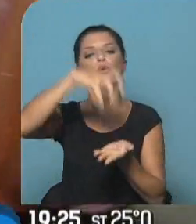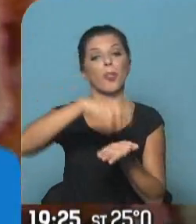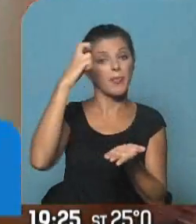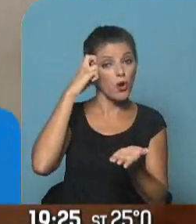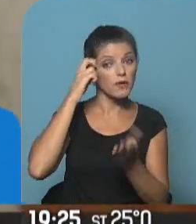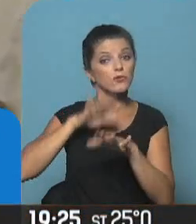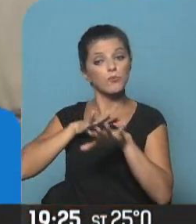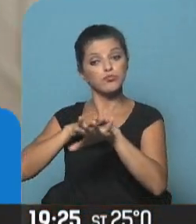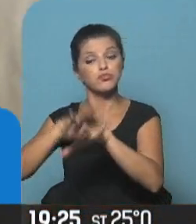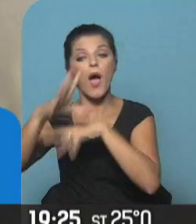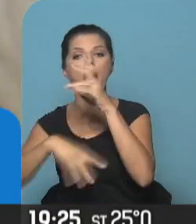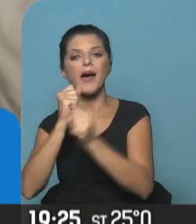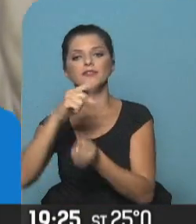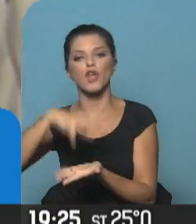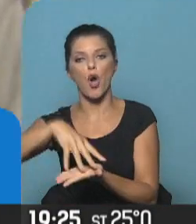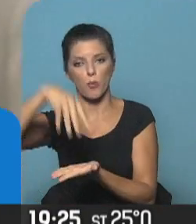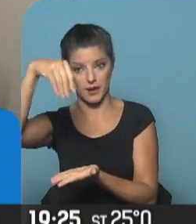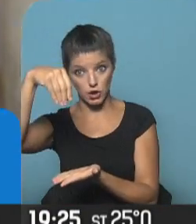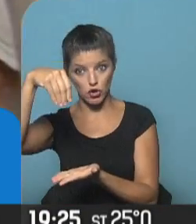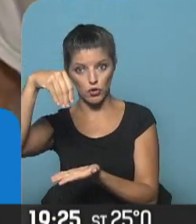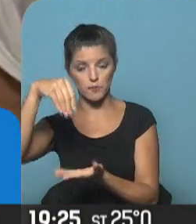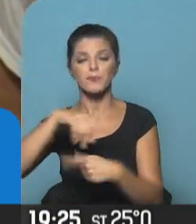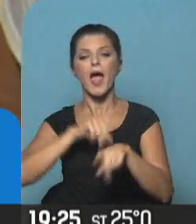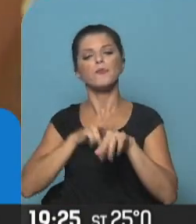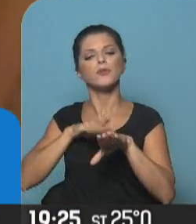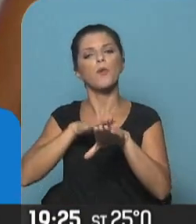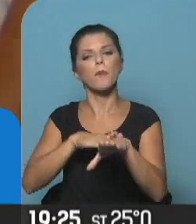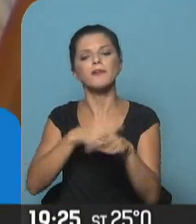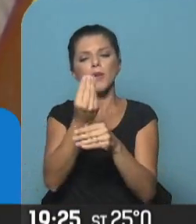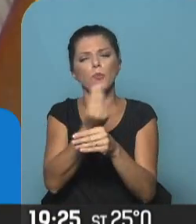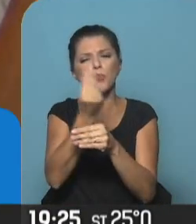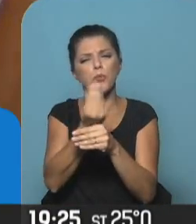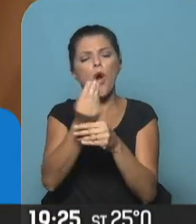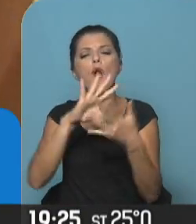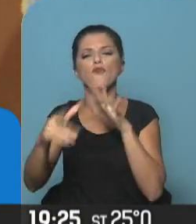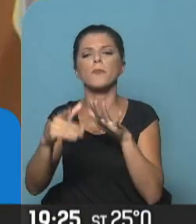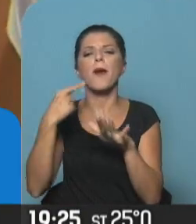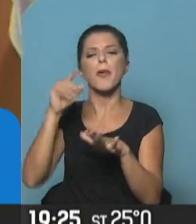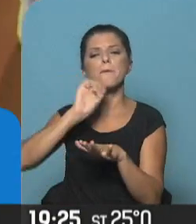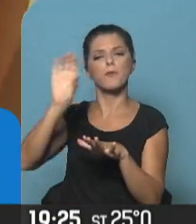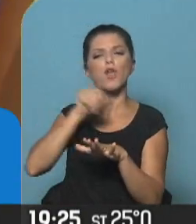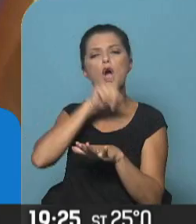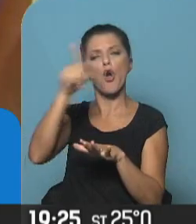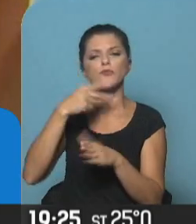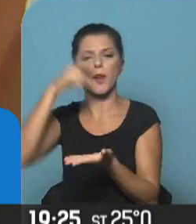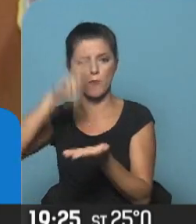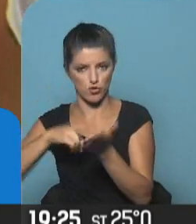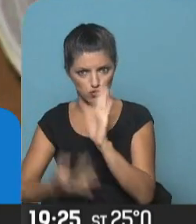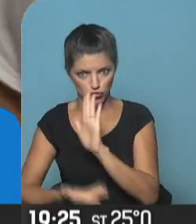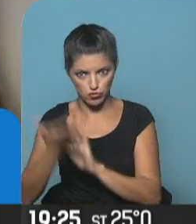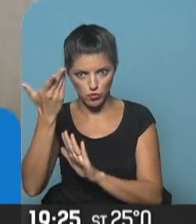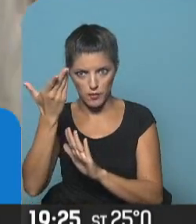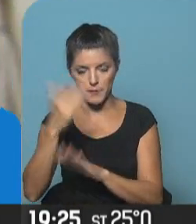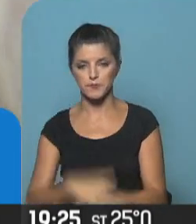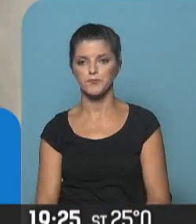se irá hasta el obelisco. Una marcha con velas contra la suba, contra las tarifas que van aumentando. Una protesta